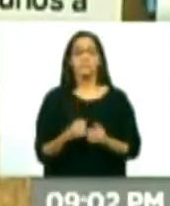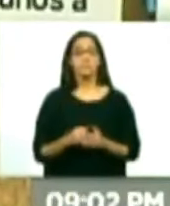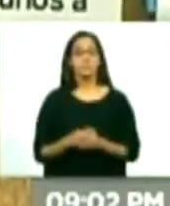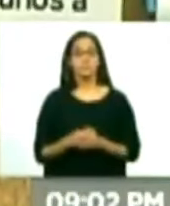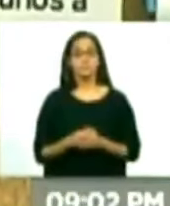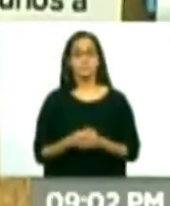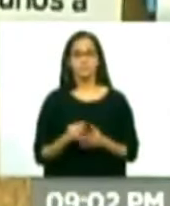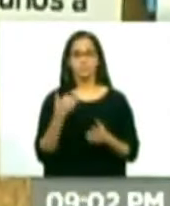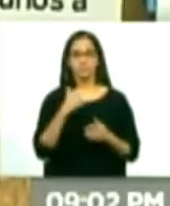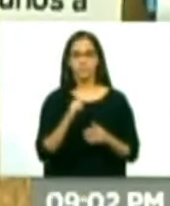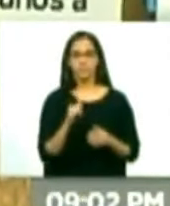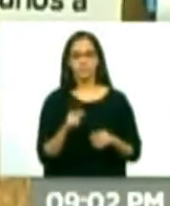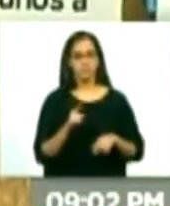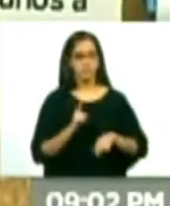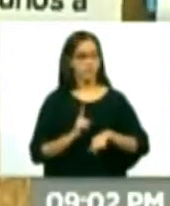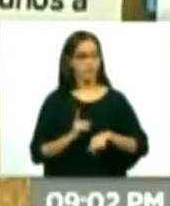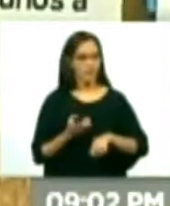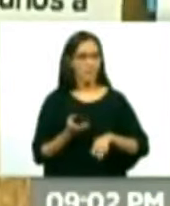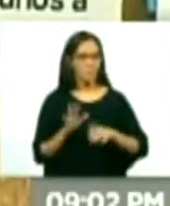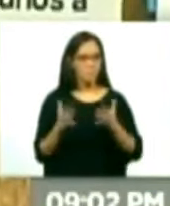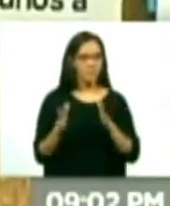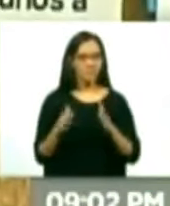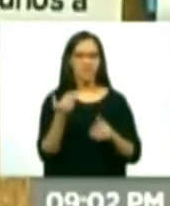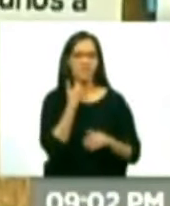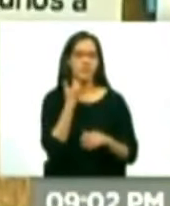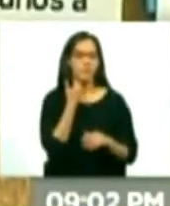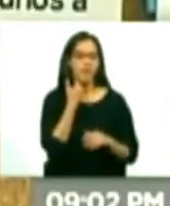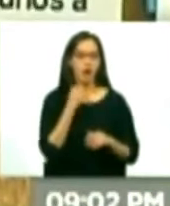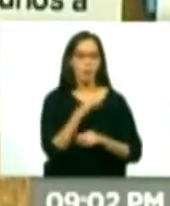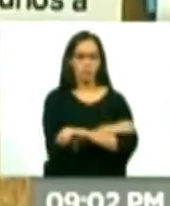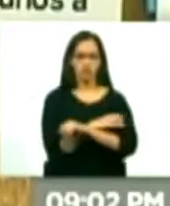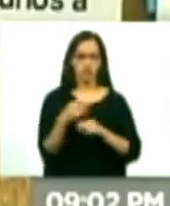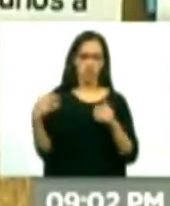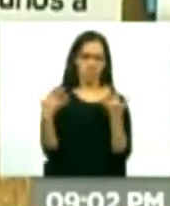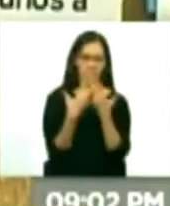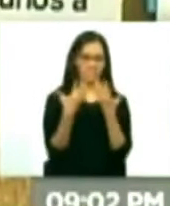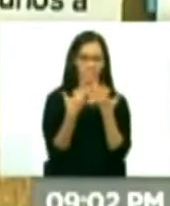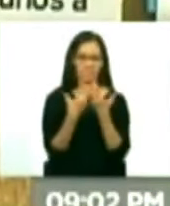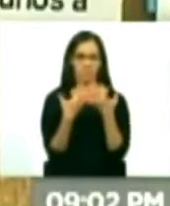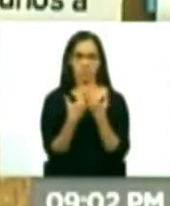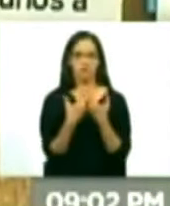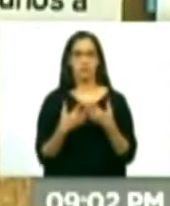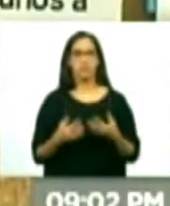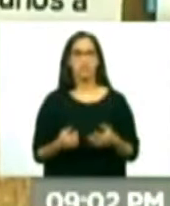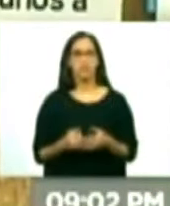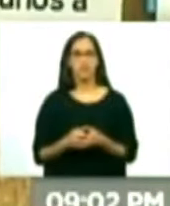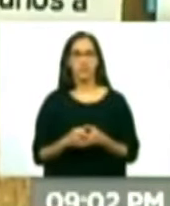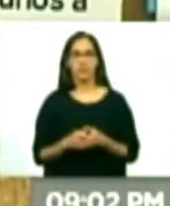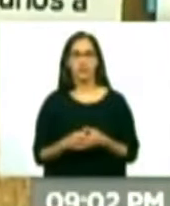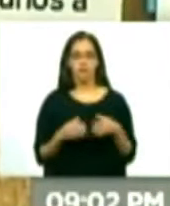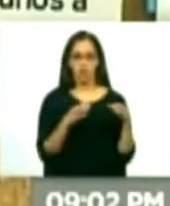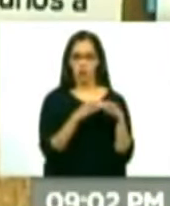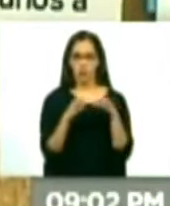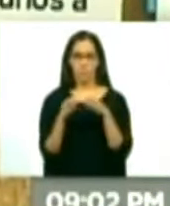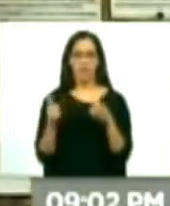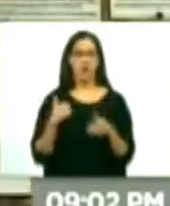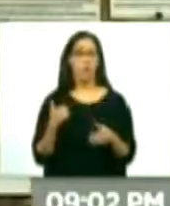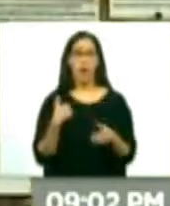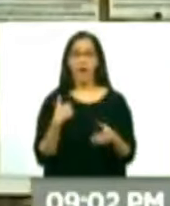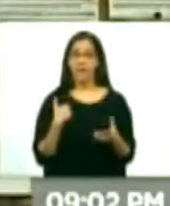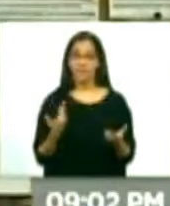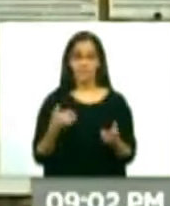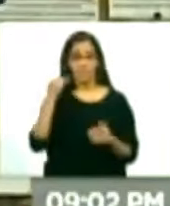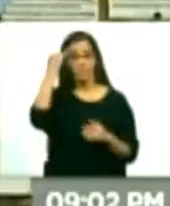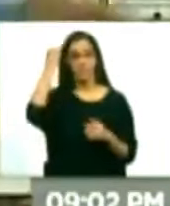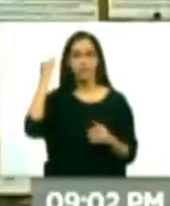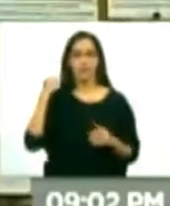una especie de enfermedad en la propia oposición de atacarse unos a otros y de partidizar cualquier iniciativa. Lo dice